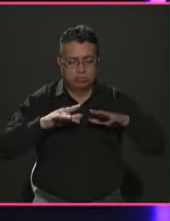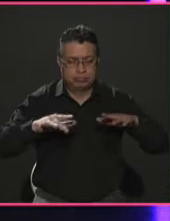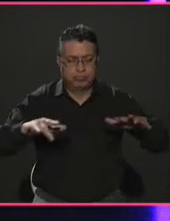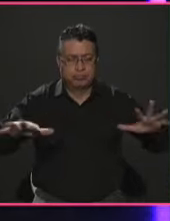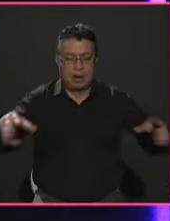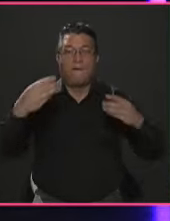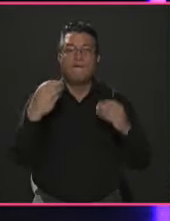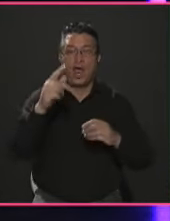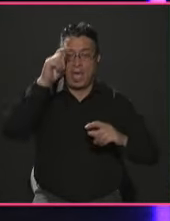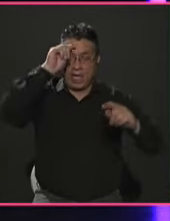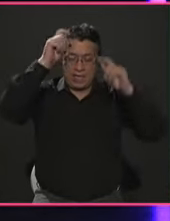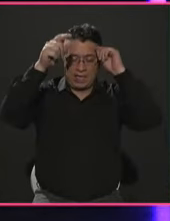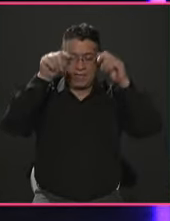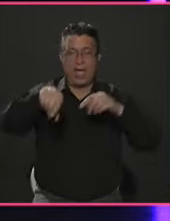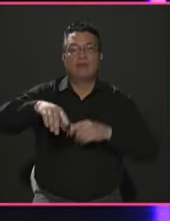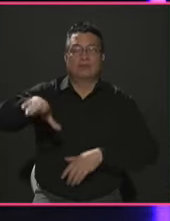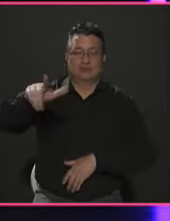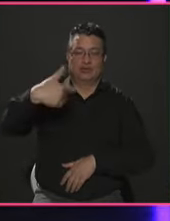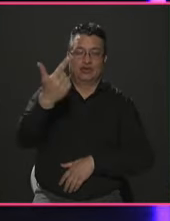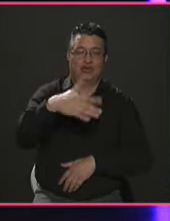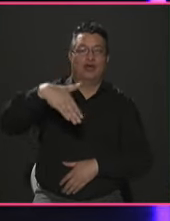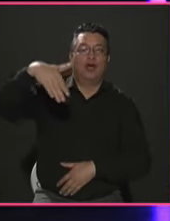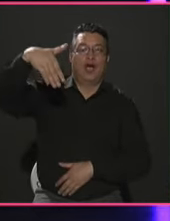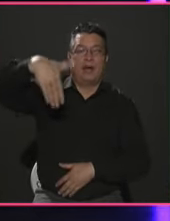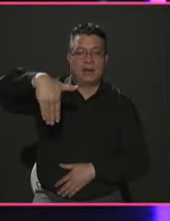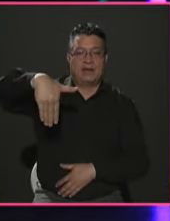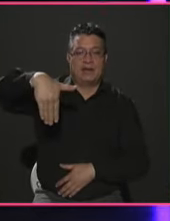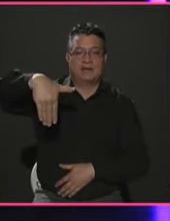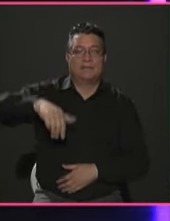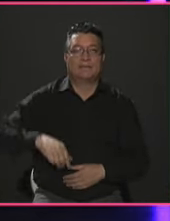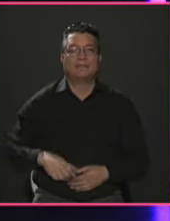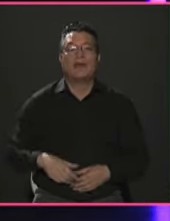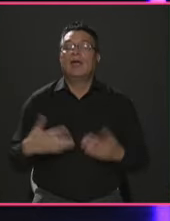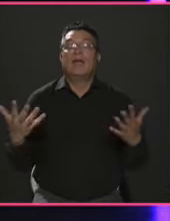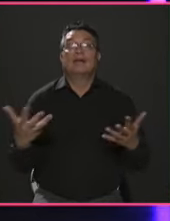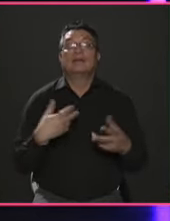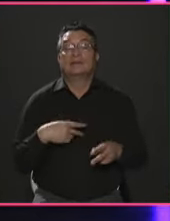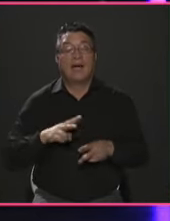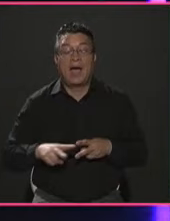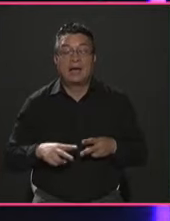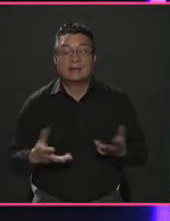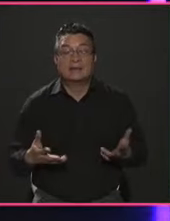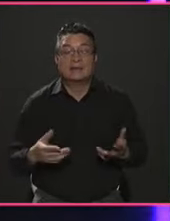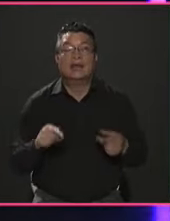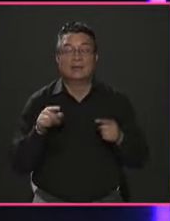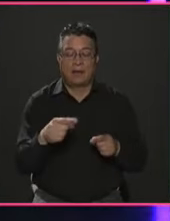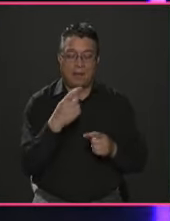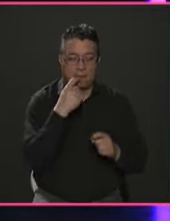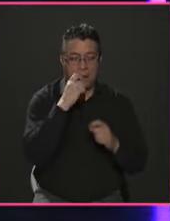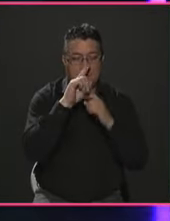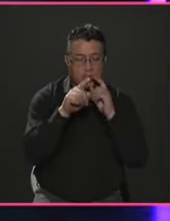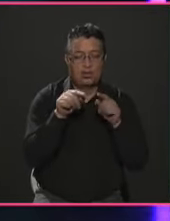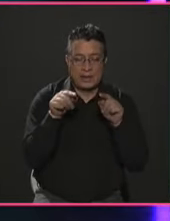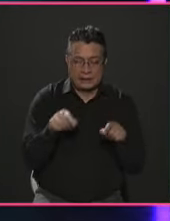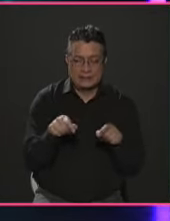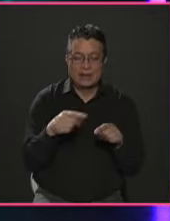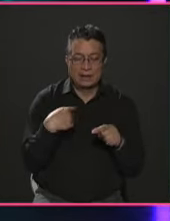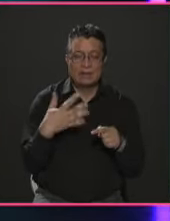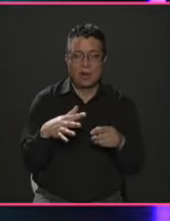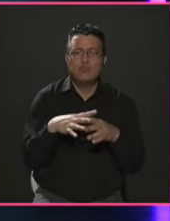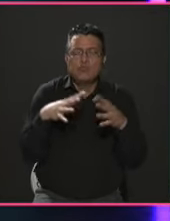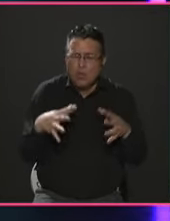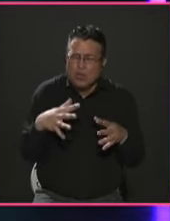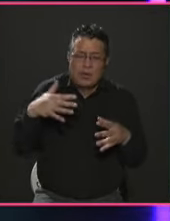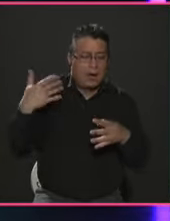buena iniciativa por la región Y ahora qué hacemos es la pregunta que nos convoca y que tiene un carácter